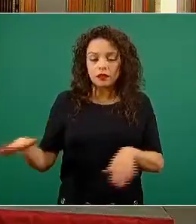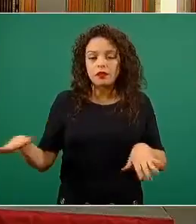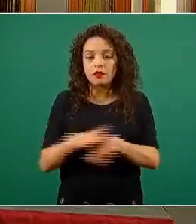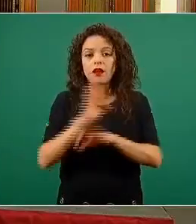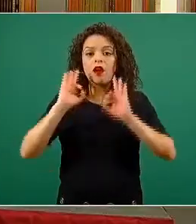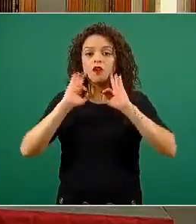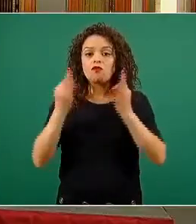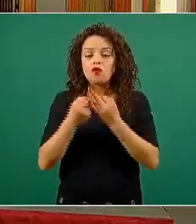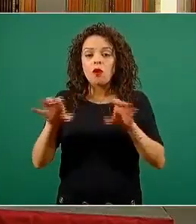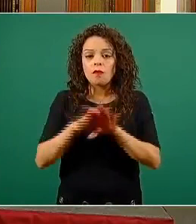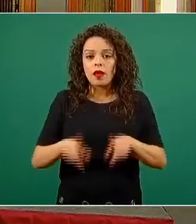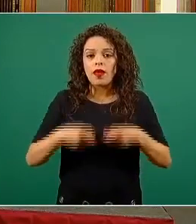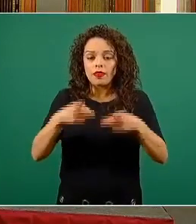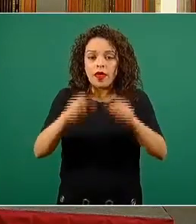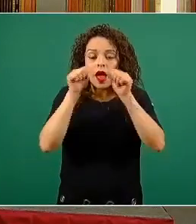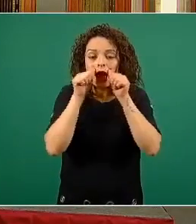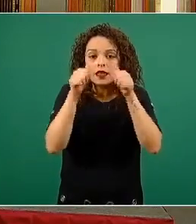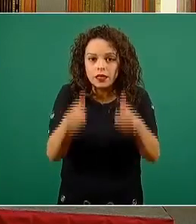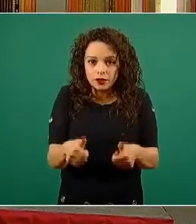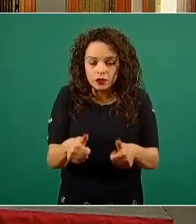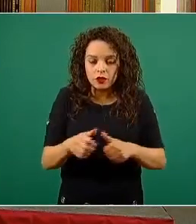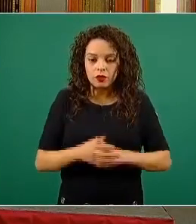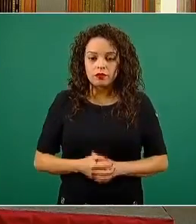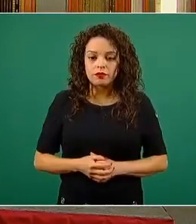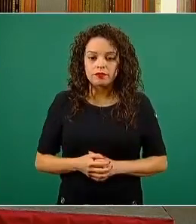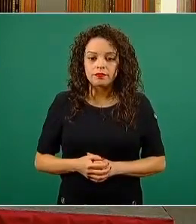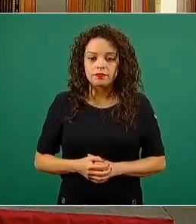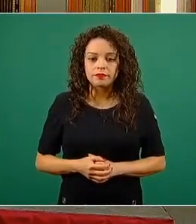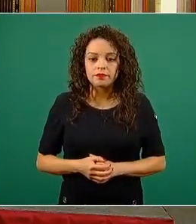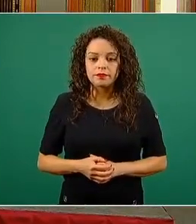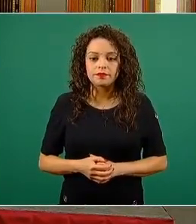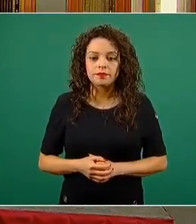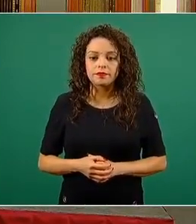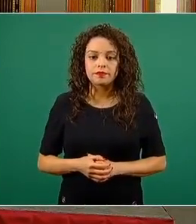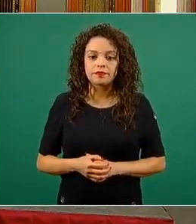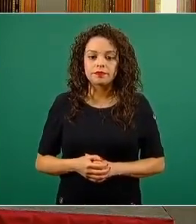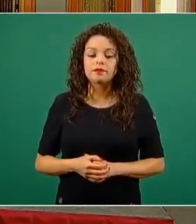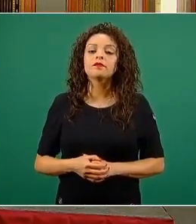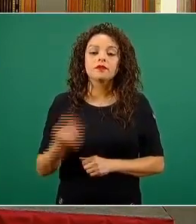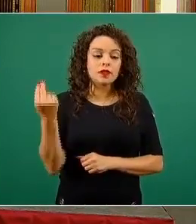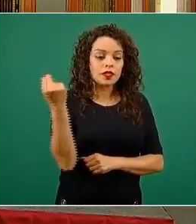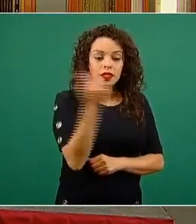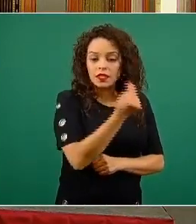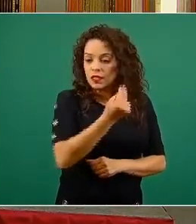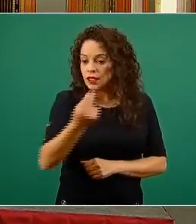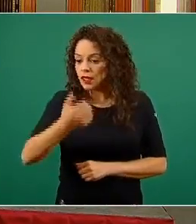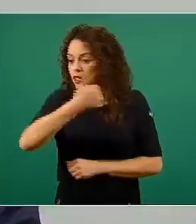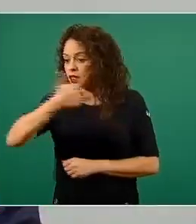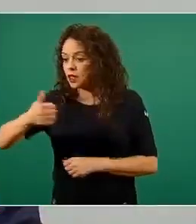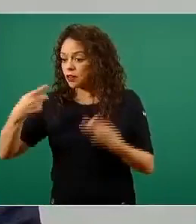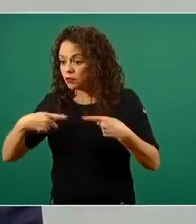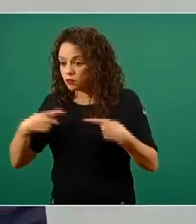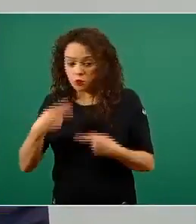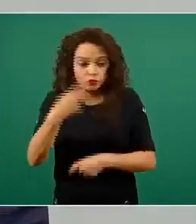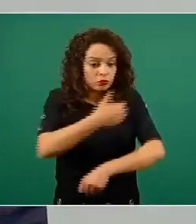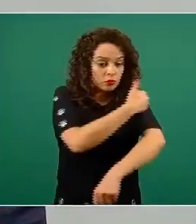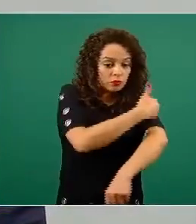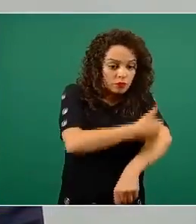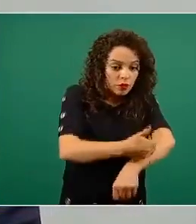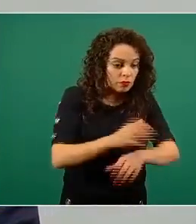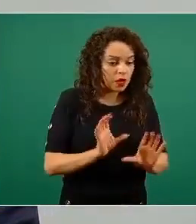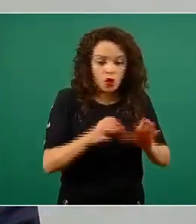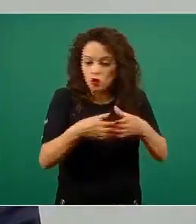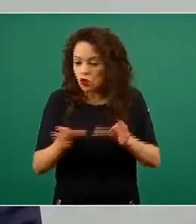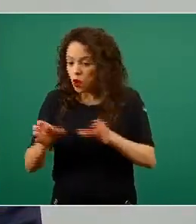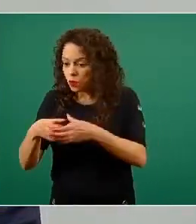atención hacia un modelo de atención que esté basado en las necesidades de las personas, sus familias y las comunidades.